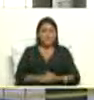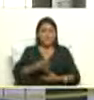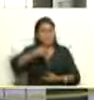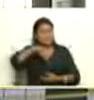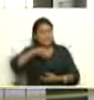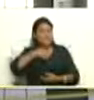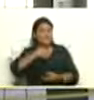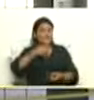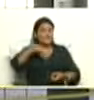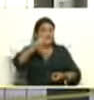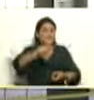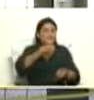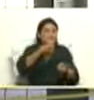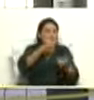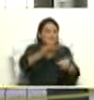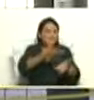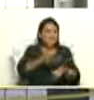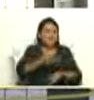fue